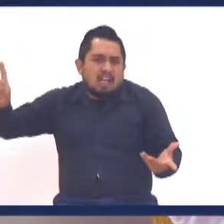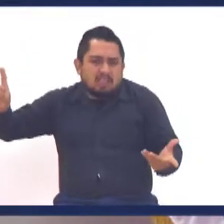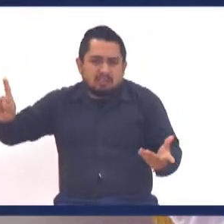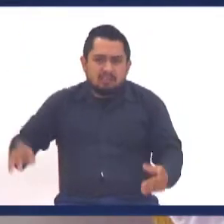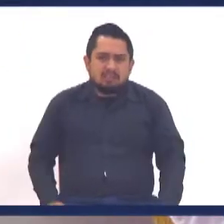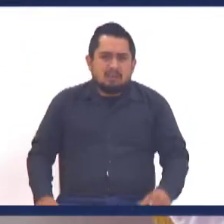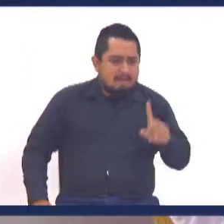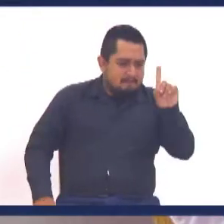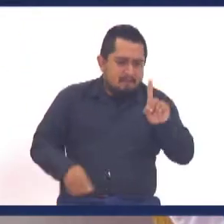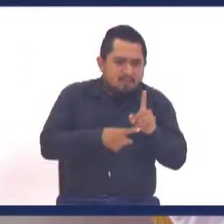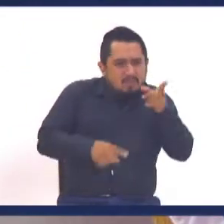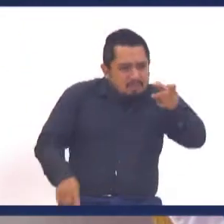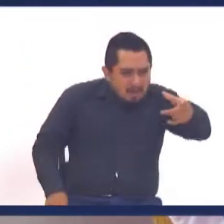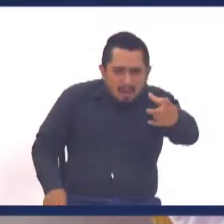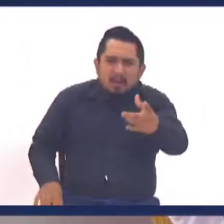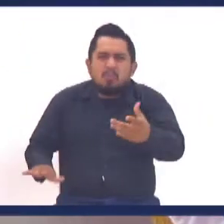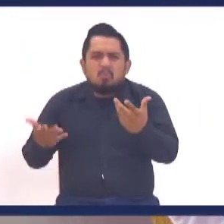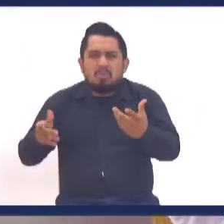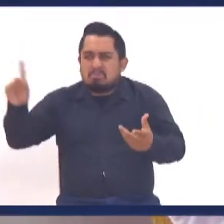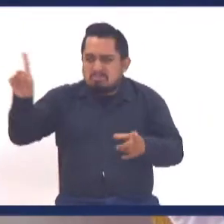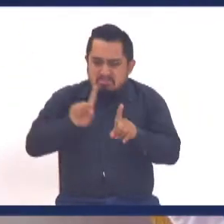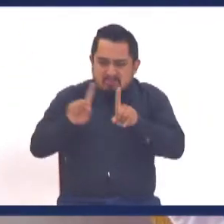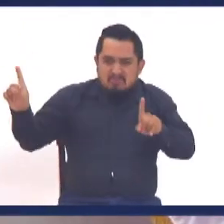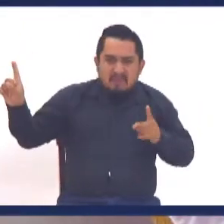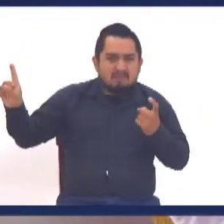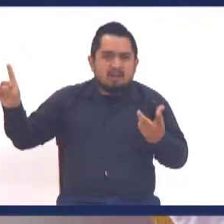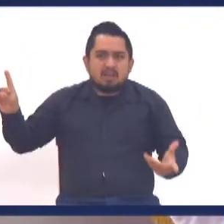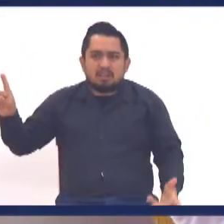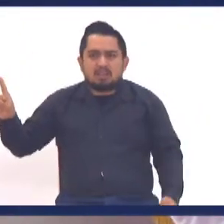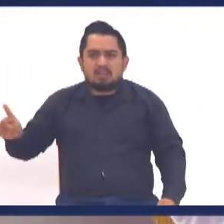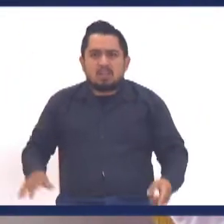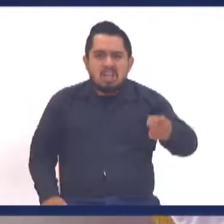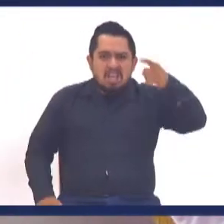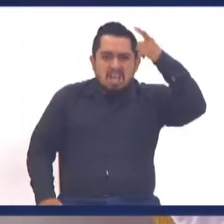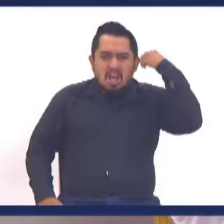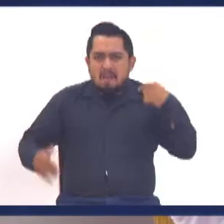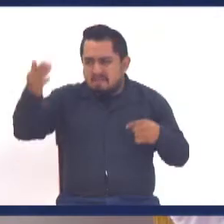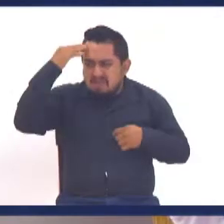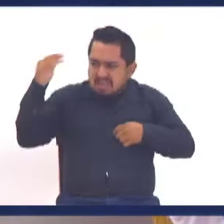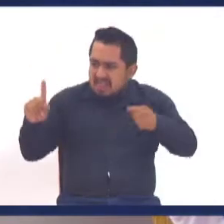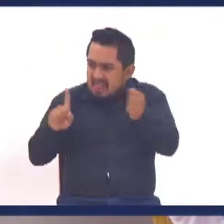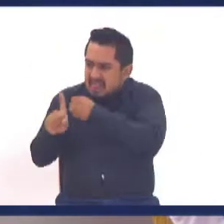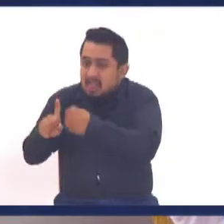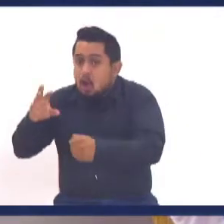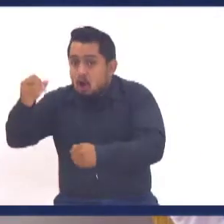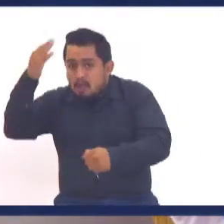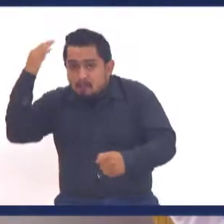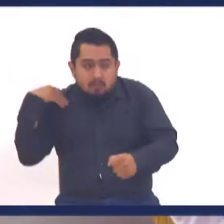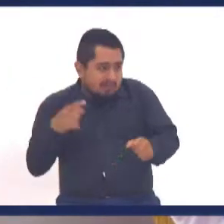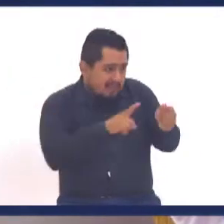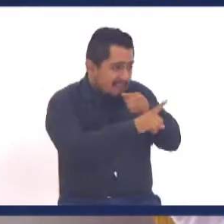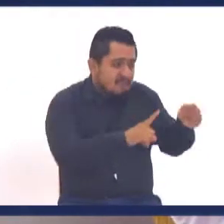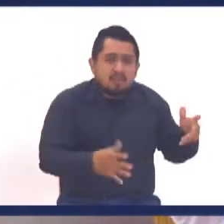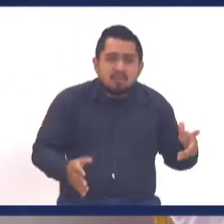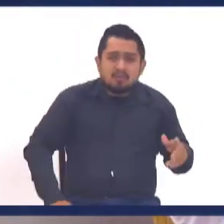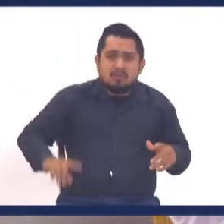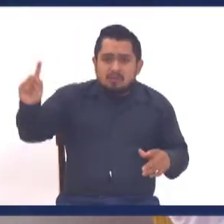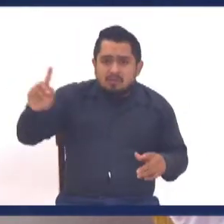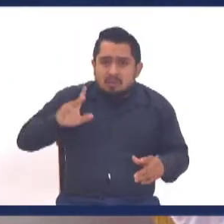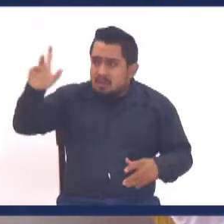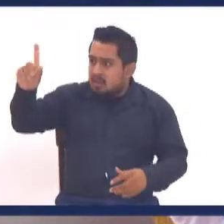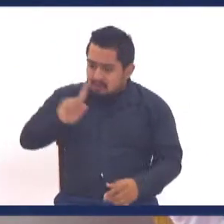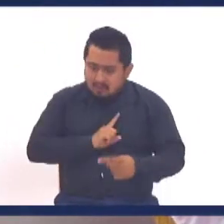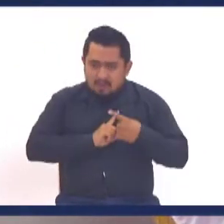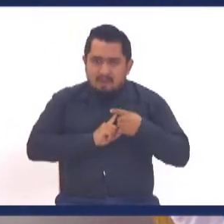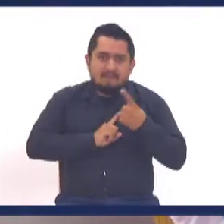porque no tienen a cristian el corazón porque violento un hombre para con una mujer o una mujer para con un hombre porque no conocen a cristo